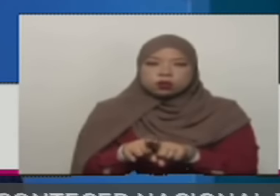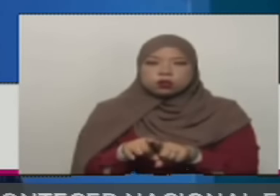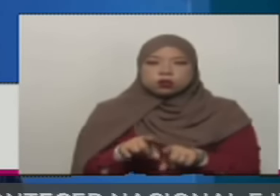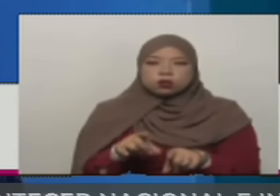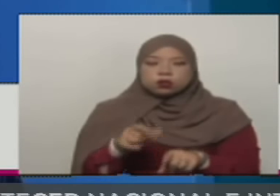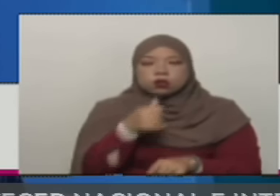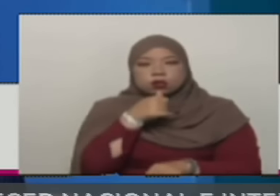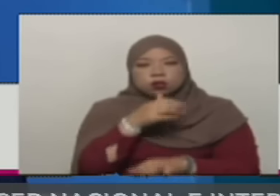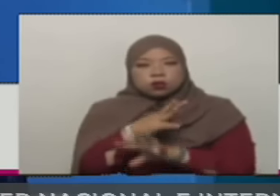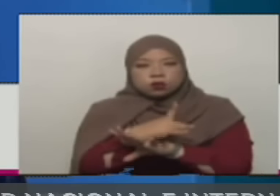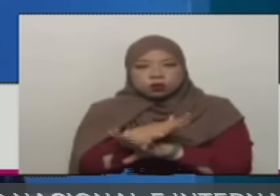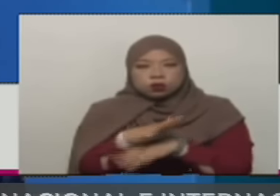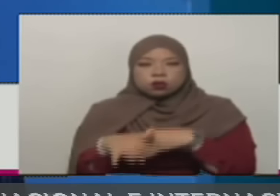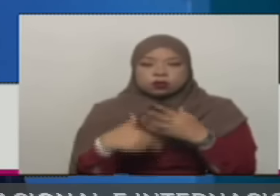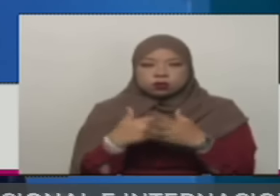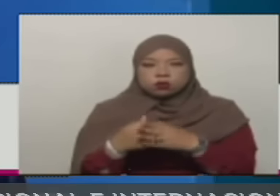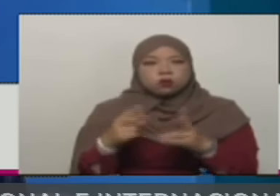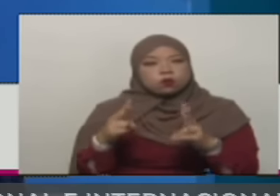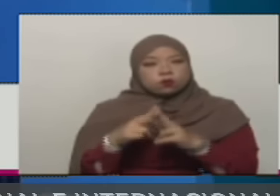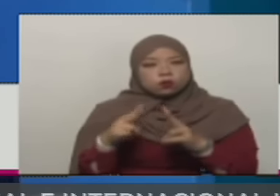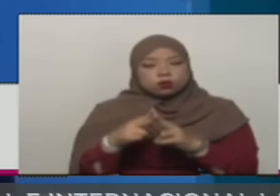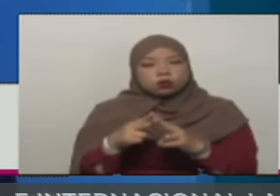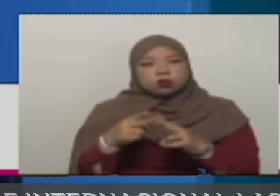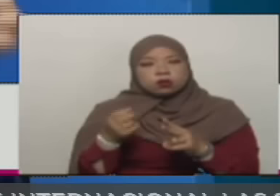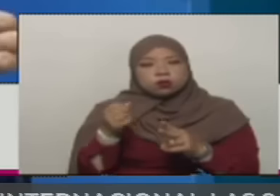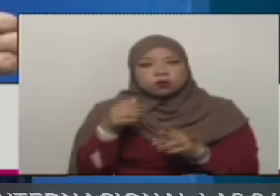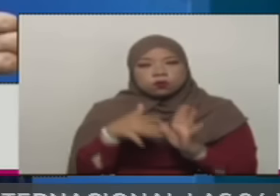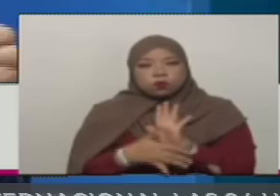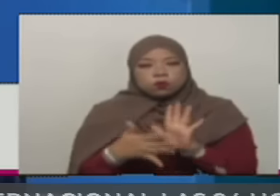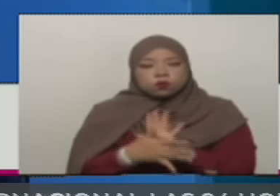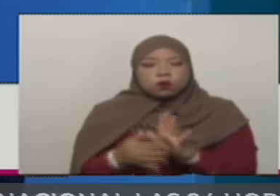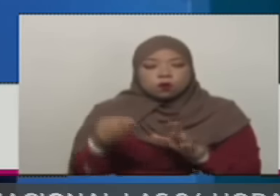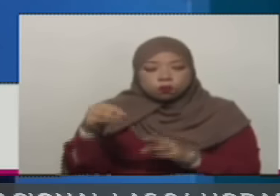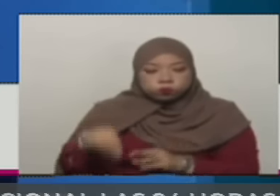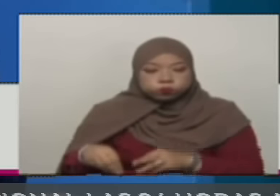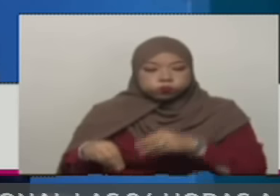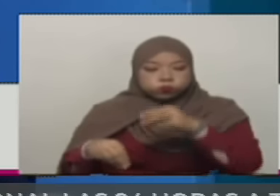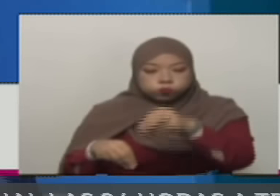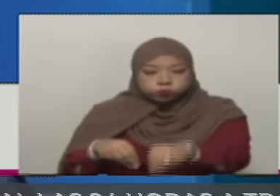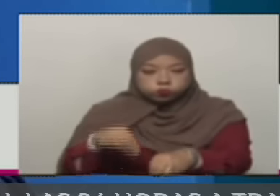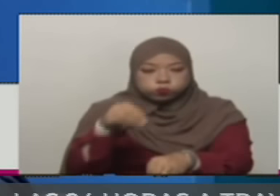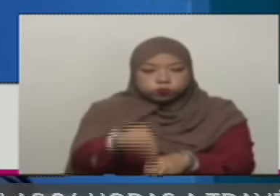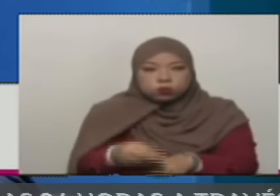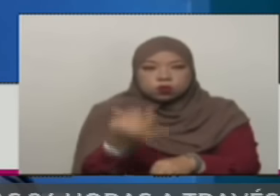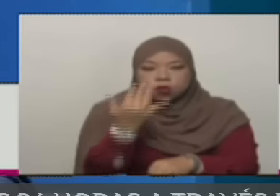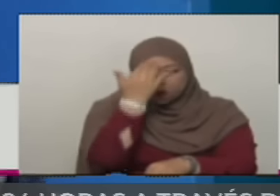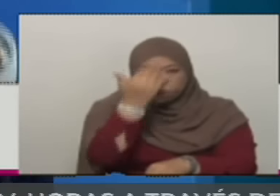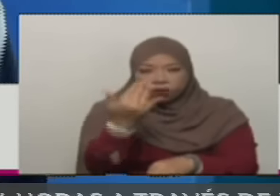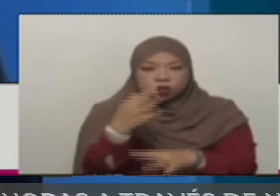Quien juega ajedrez y conoce el ajedrez sabe que uno juega con el tablero, cara a cara, y con las